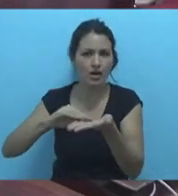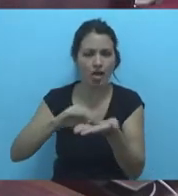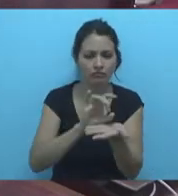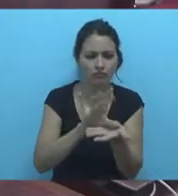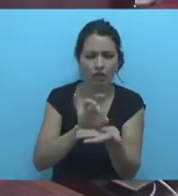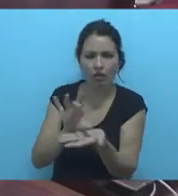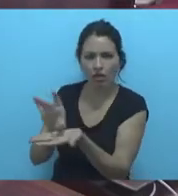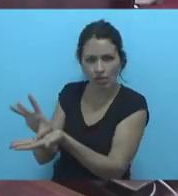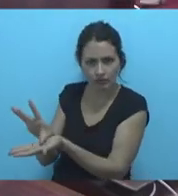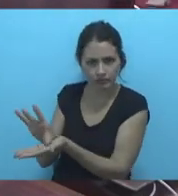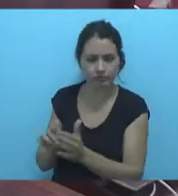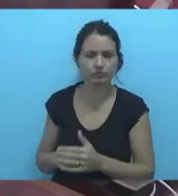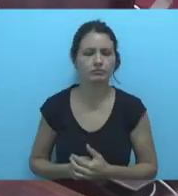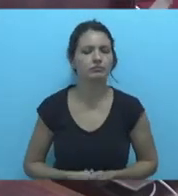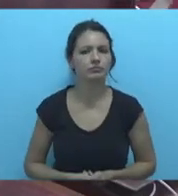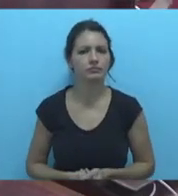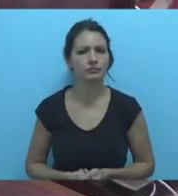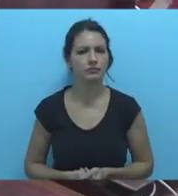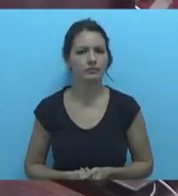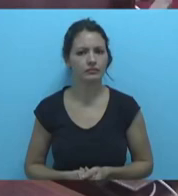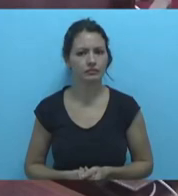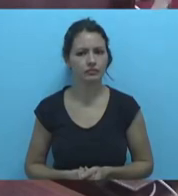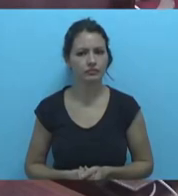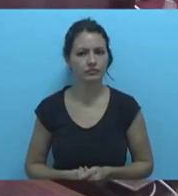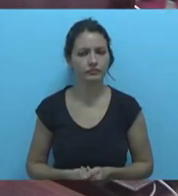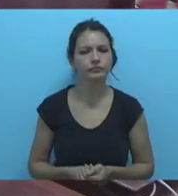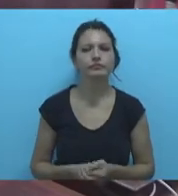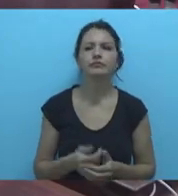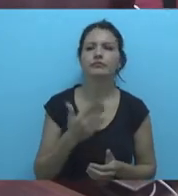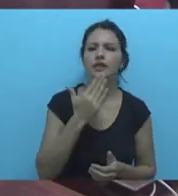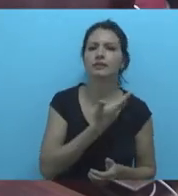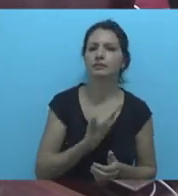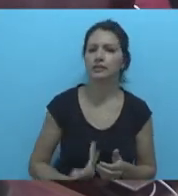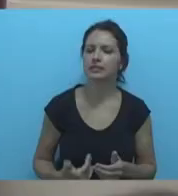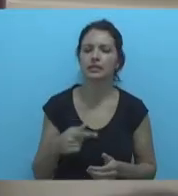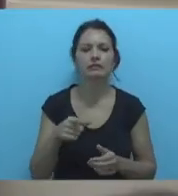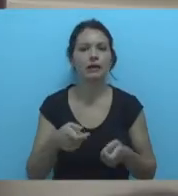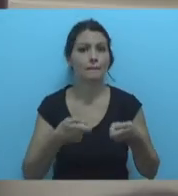Diputado Boscarol. Gracias, señor presidente. Es para dar ingreso a un proyecto de declaración